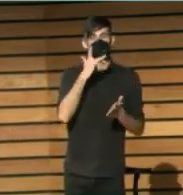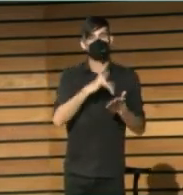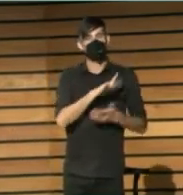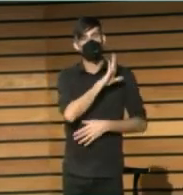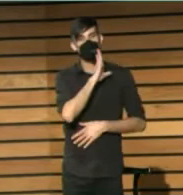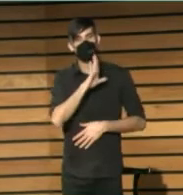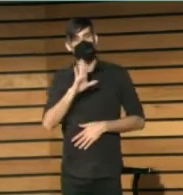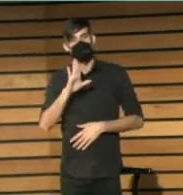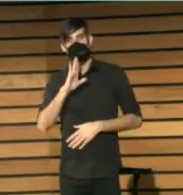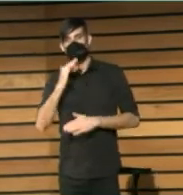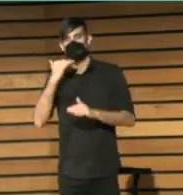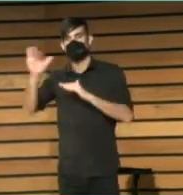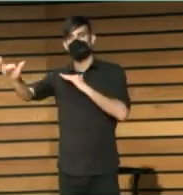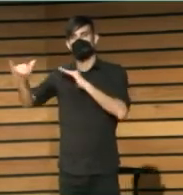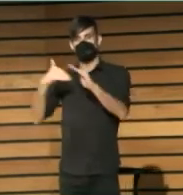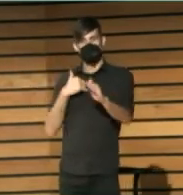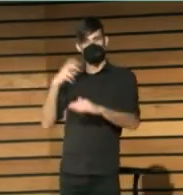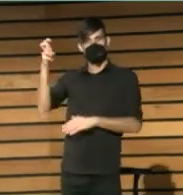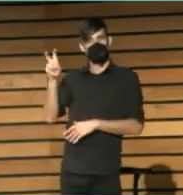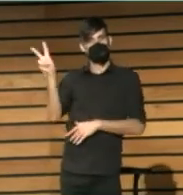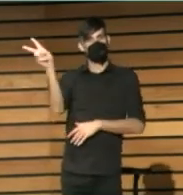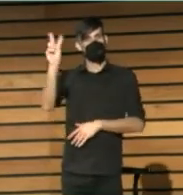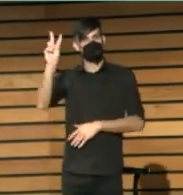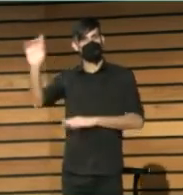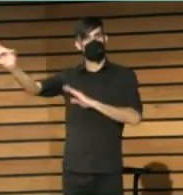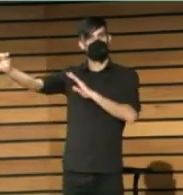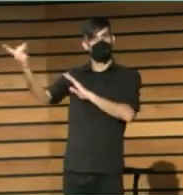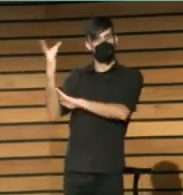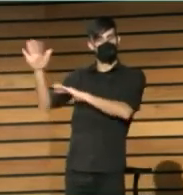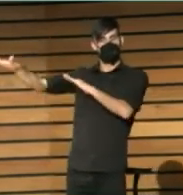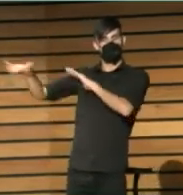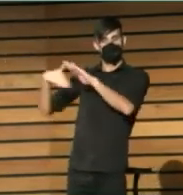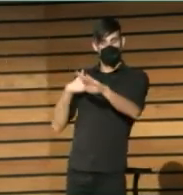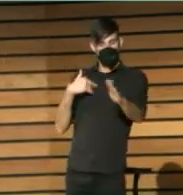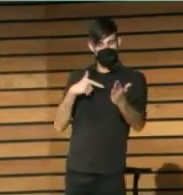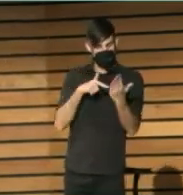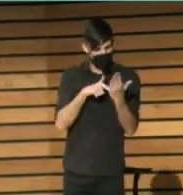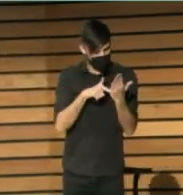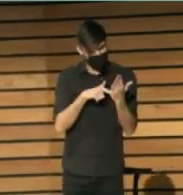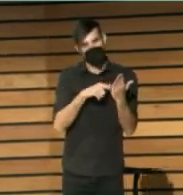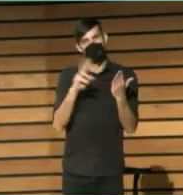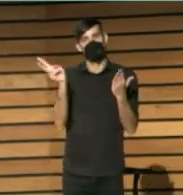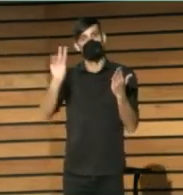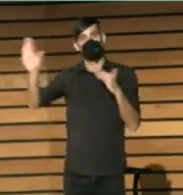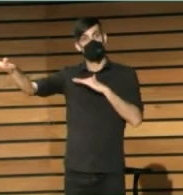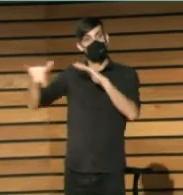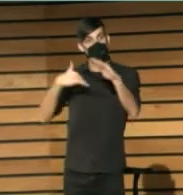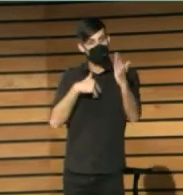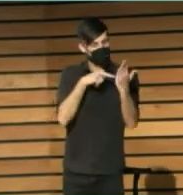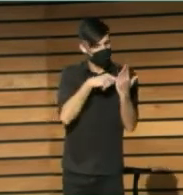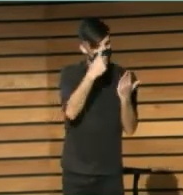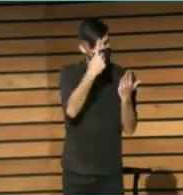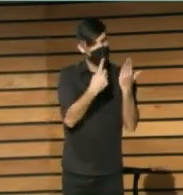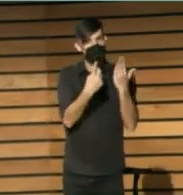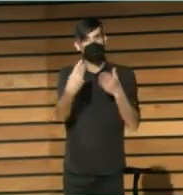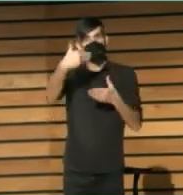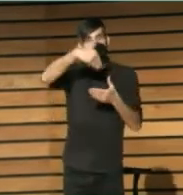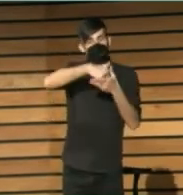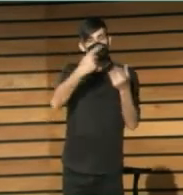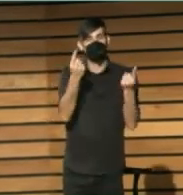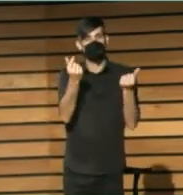recibía cartas de Venezuela. Esas cartas que venían de Venezuela a veces llevaban billetes